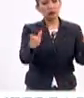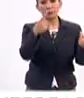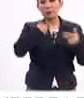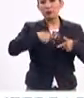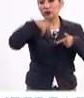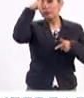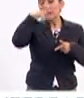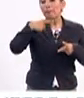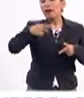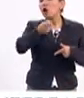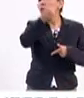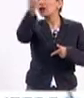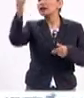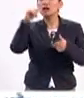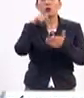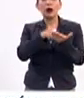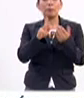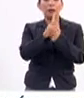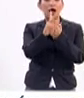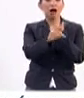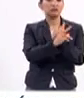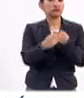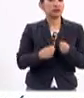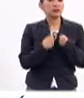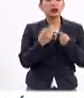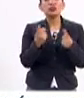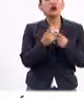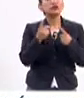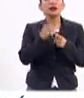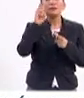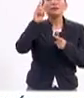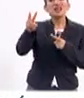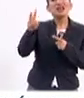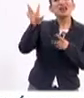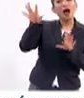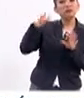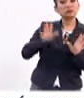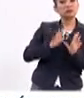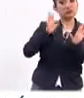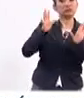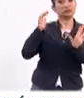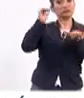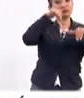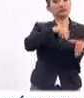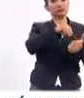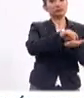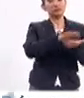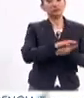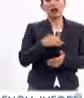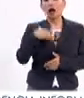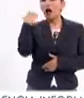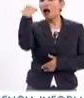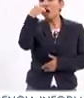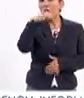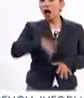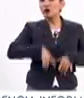para mexicanos, pero en cualquier país del mundo en donde estén. ¿De dónde les ha sorprendido más que hayan tenido?